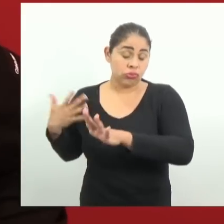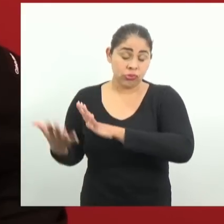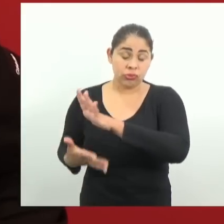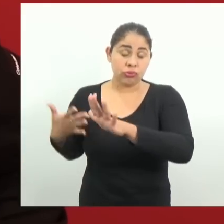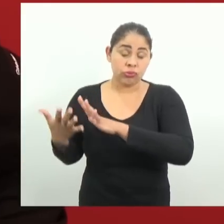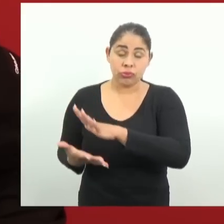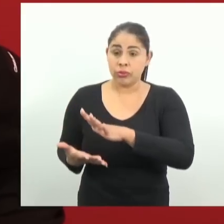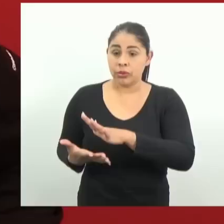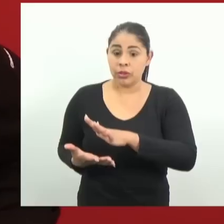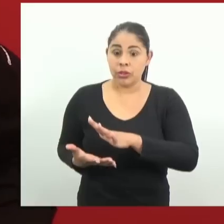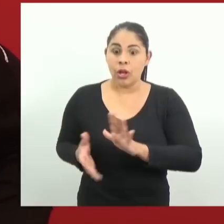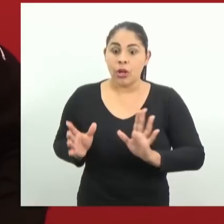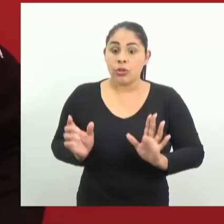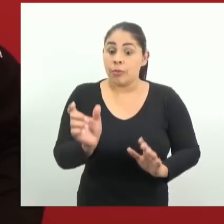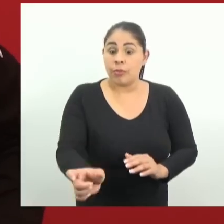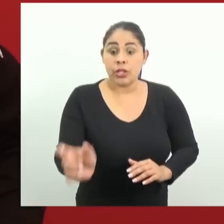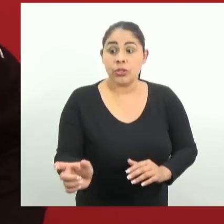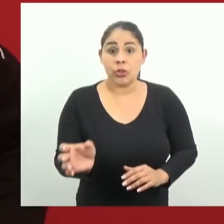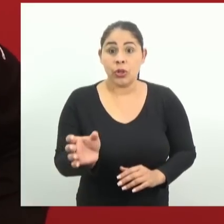son aquellos que no lo tienen.